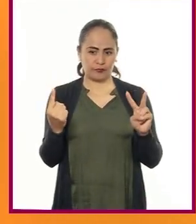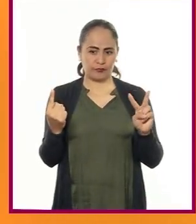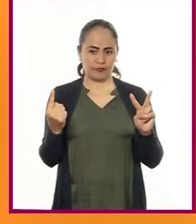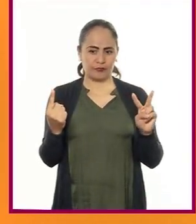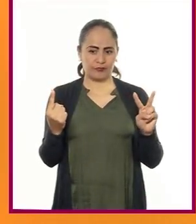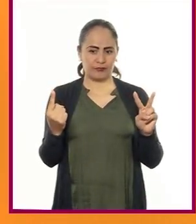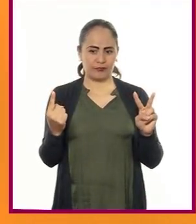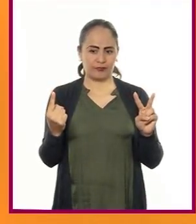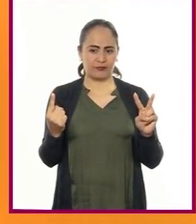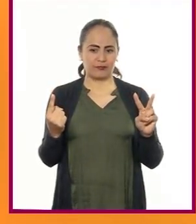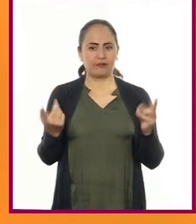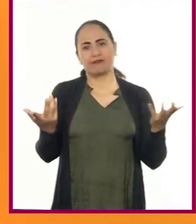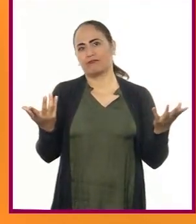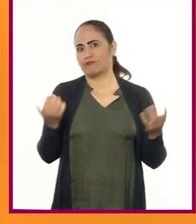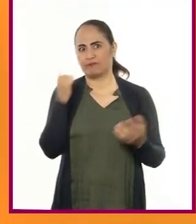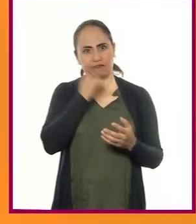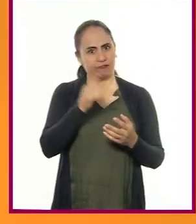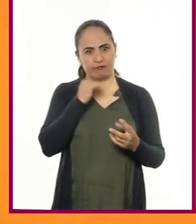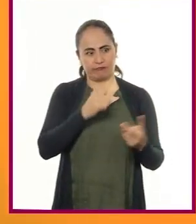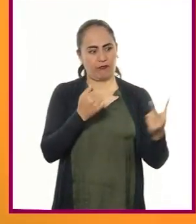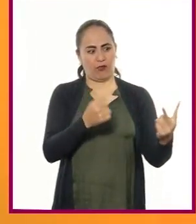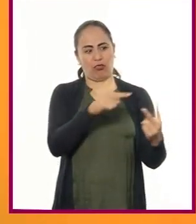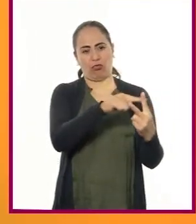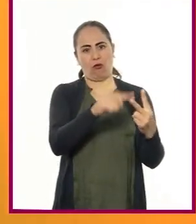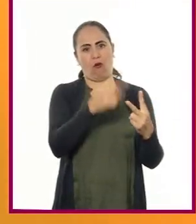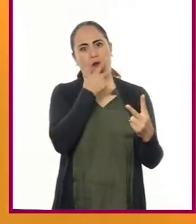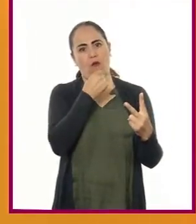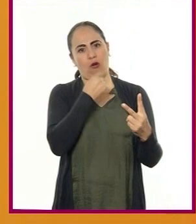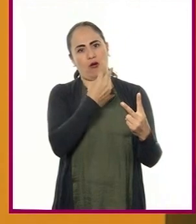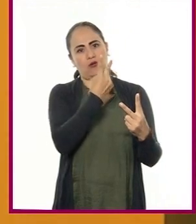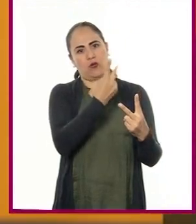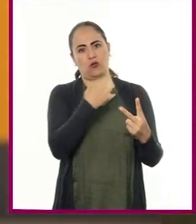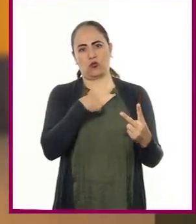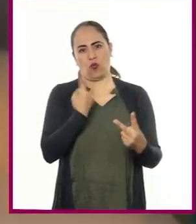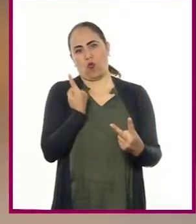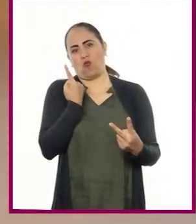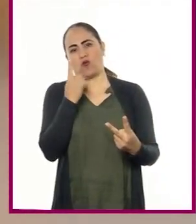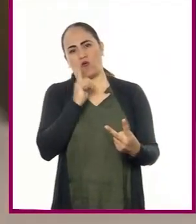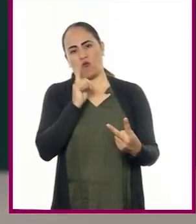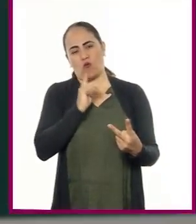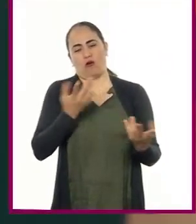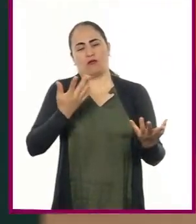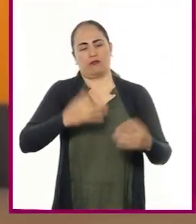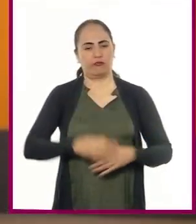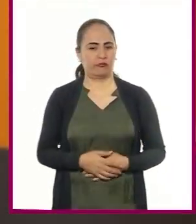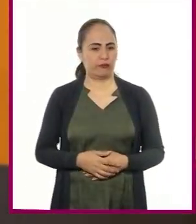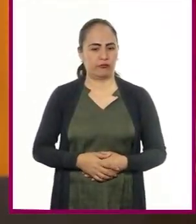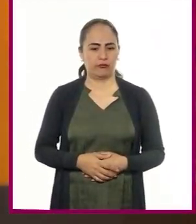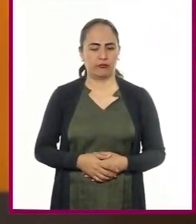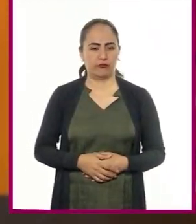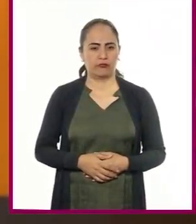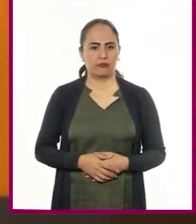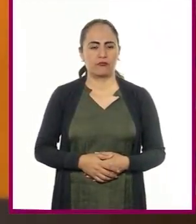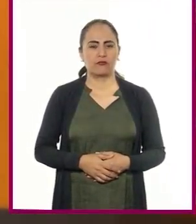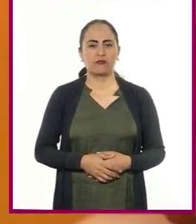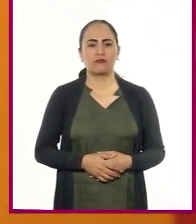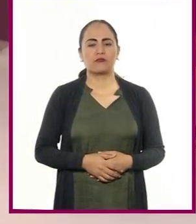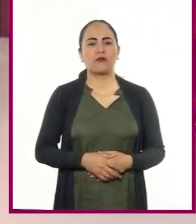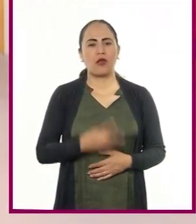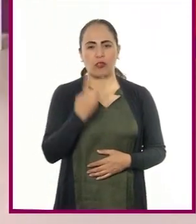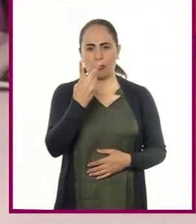Como toda, primero. Toda la sesión. Como toda la sesión. Con una, ¿me ayudan por favor recogiendo dos? Y nos quedamos con